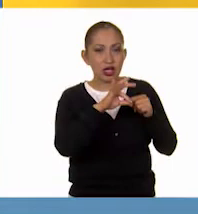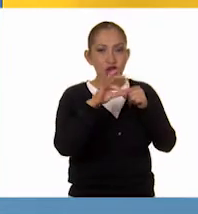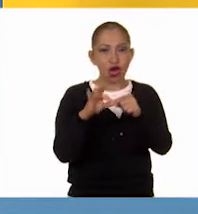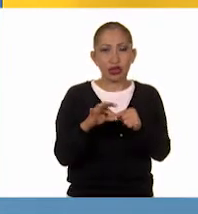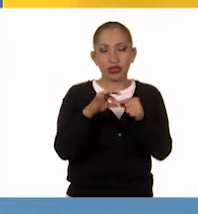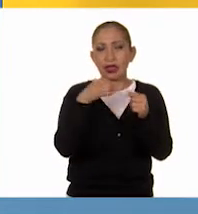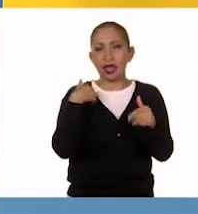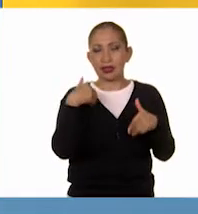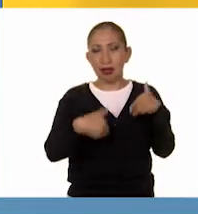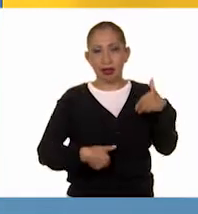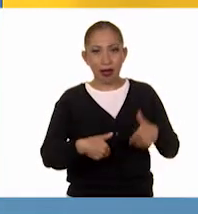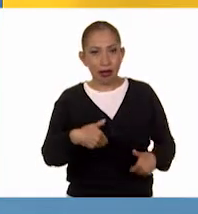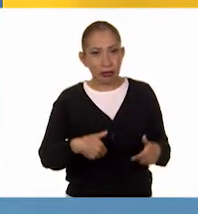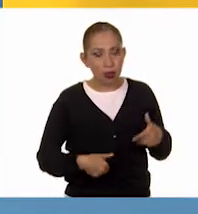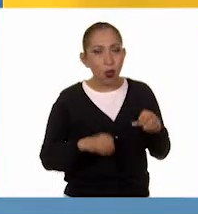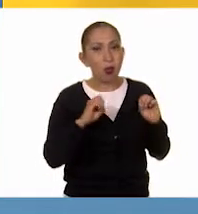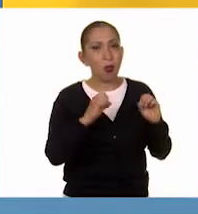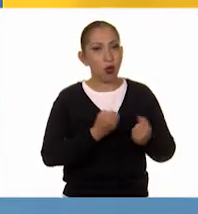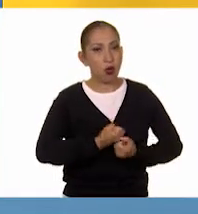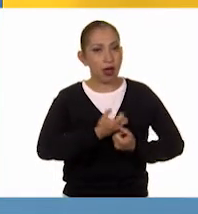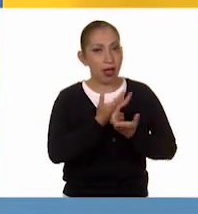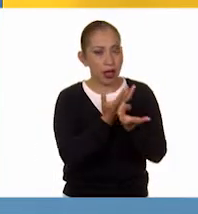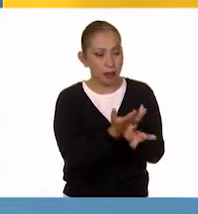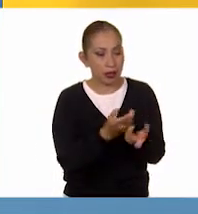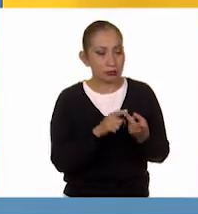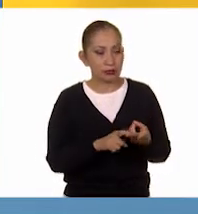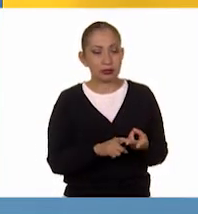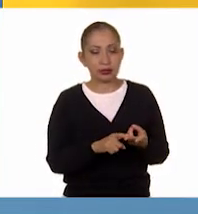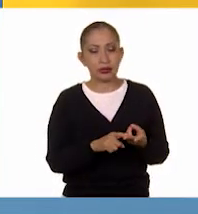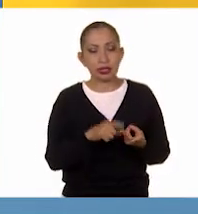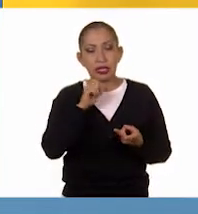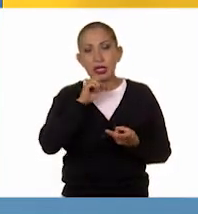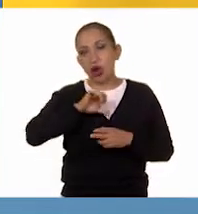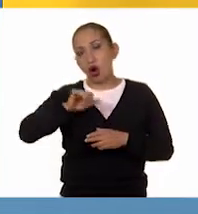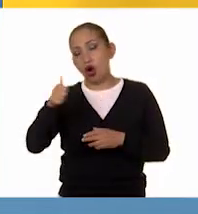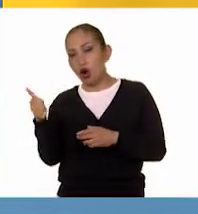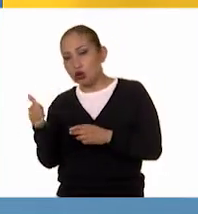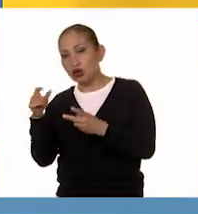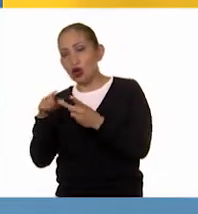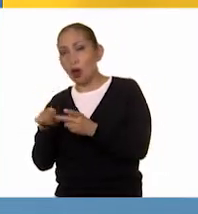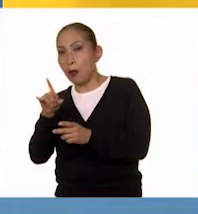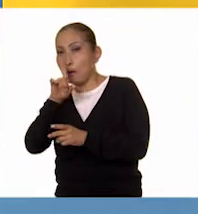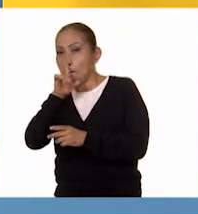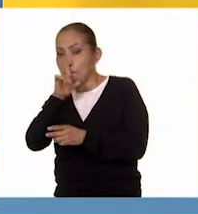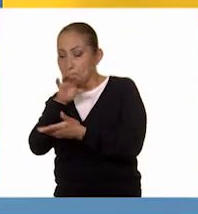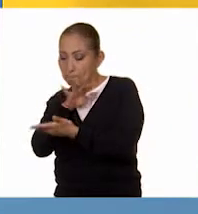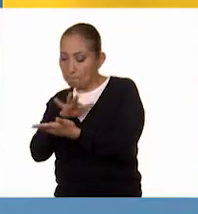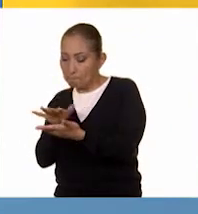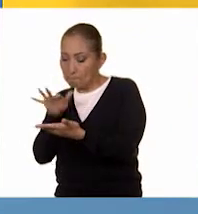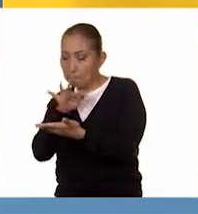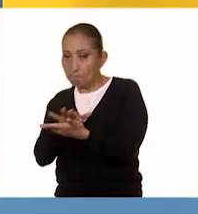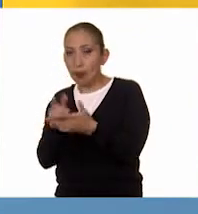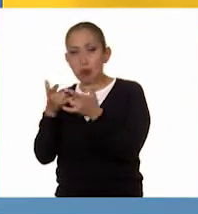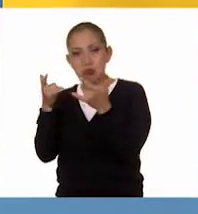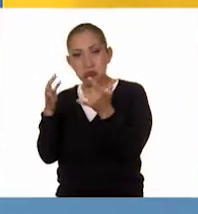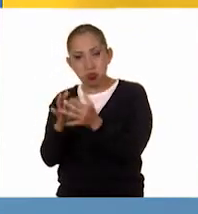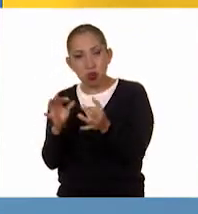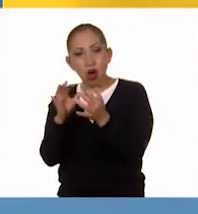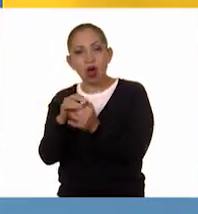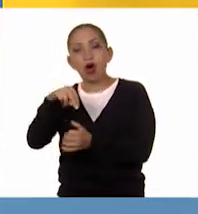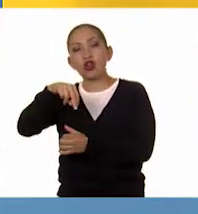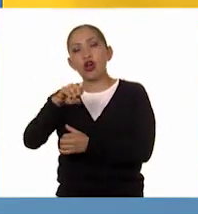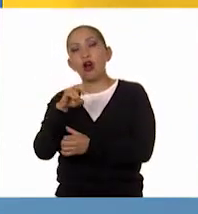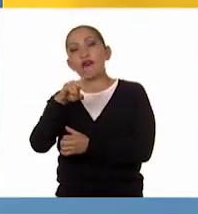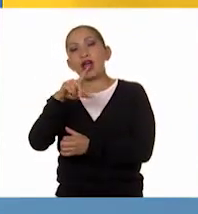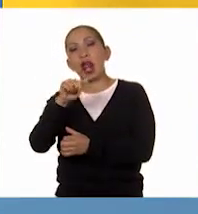teatro, también los poemas. Y tenemos como ejemplo del segundo tipo algunos cuentos o novelas